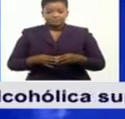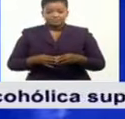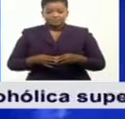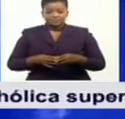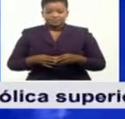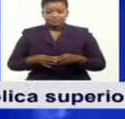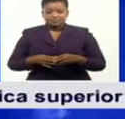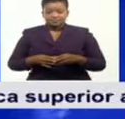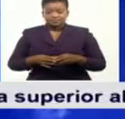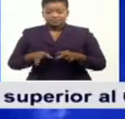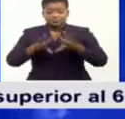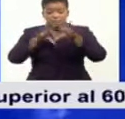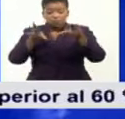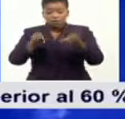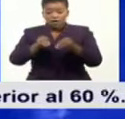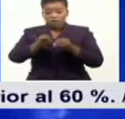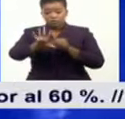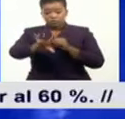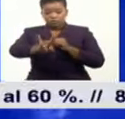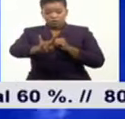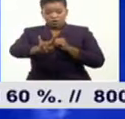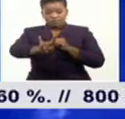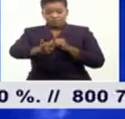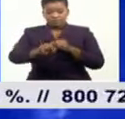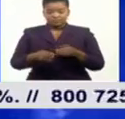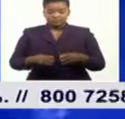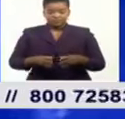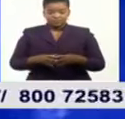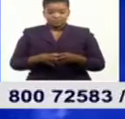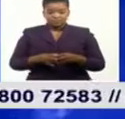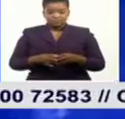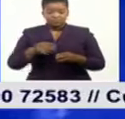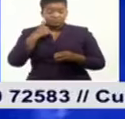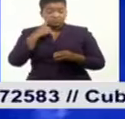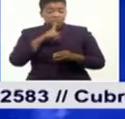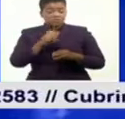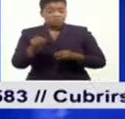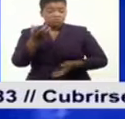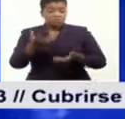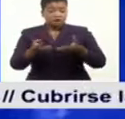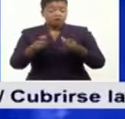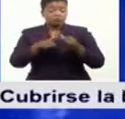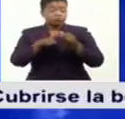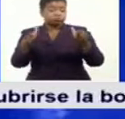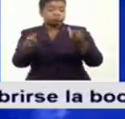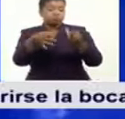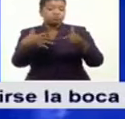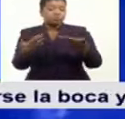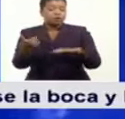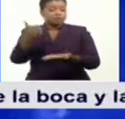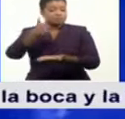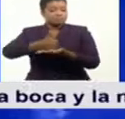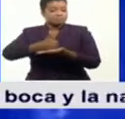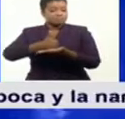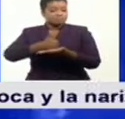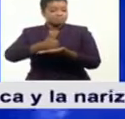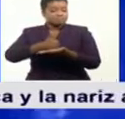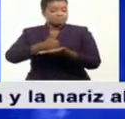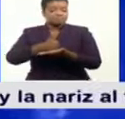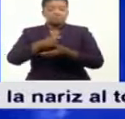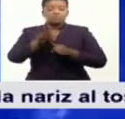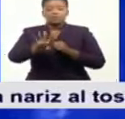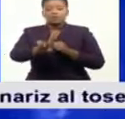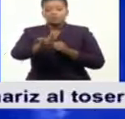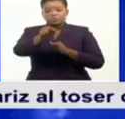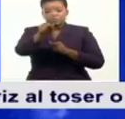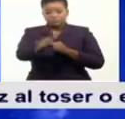59 en total. Una transmisión importante en el municipio de Cienfuegos, que aporta 41